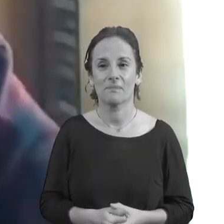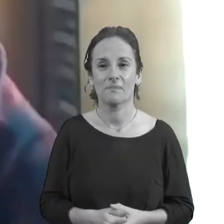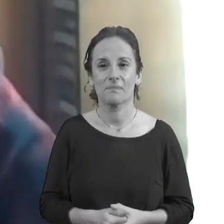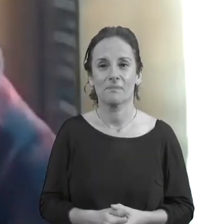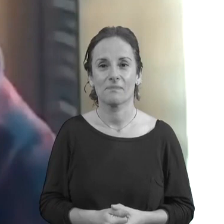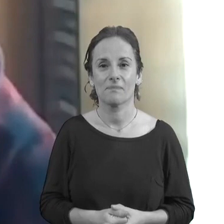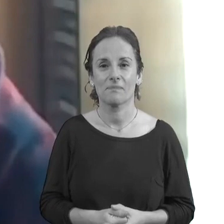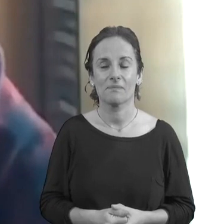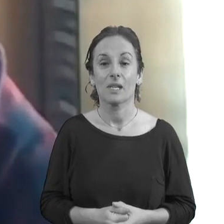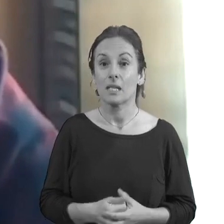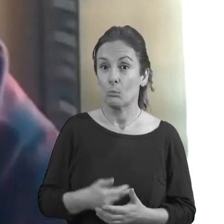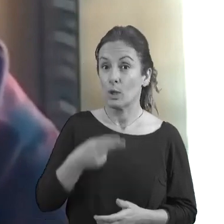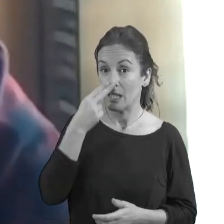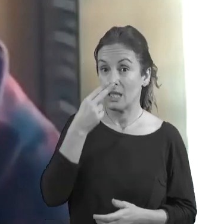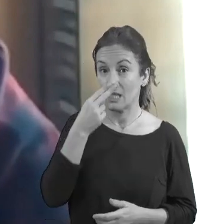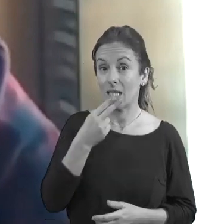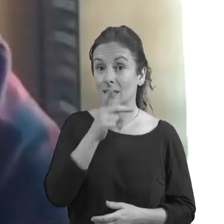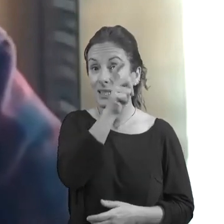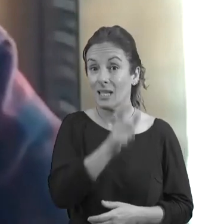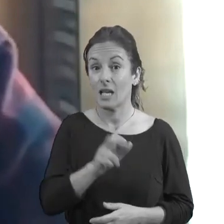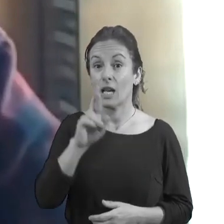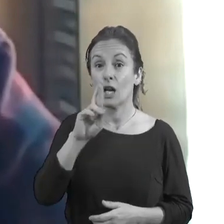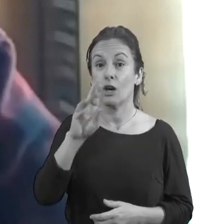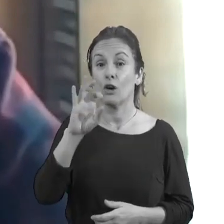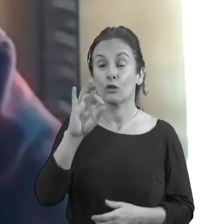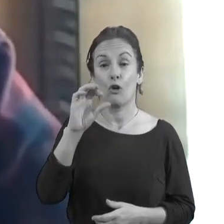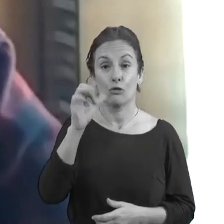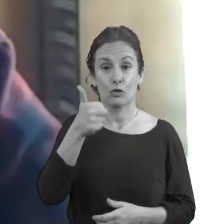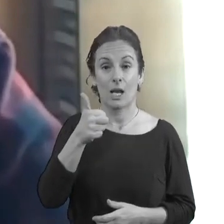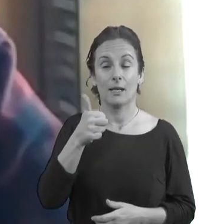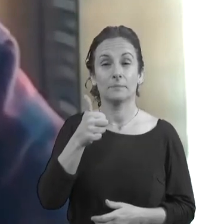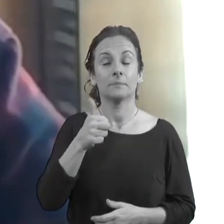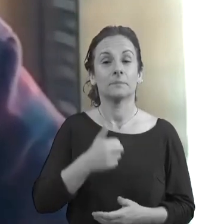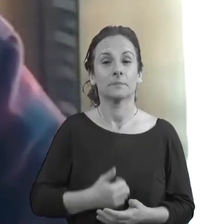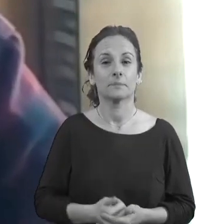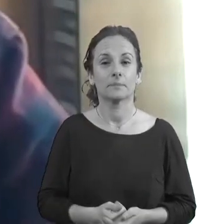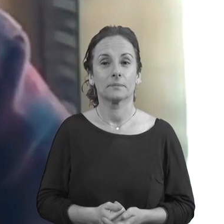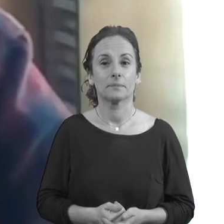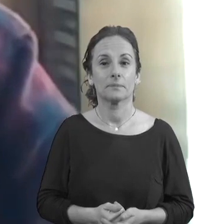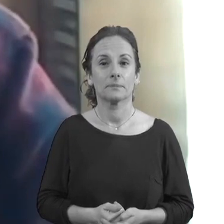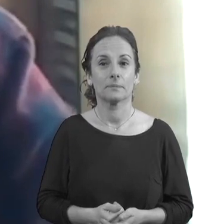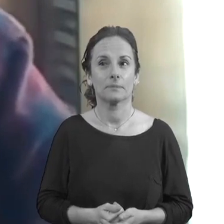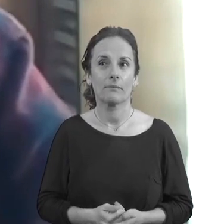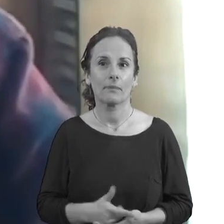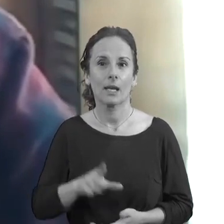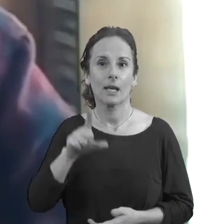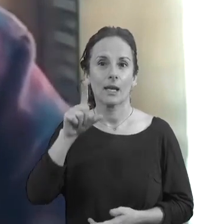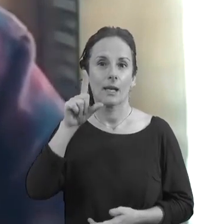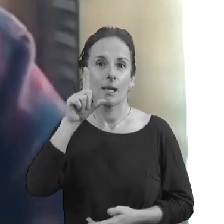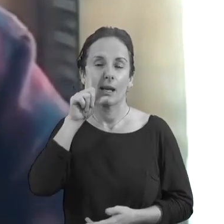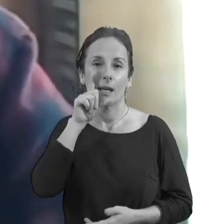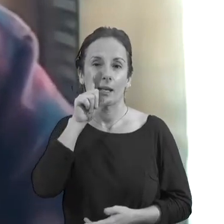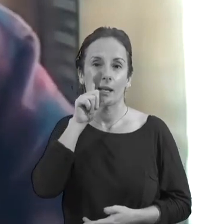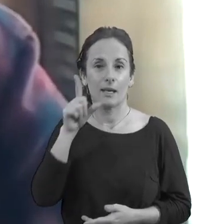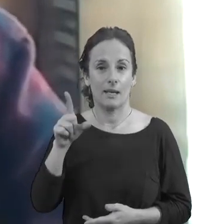que plantea Rosa, porque fíjate, creo que como las lesbianas que plantea Wittig,